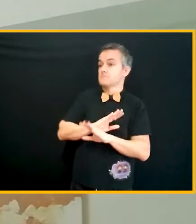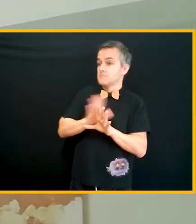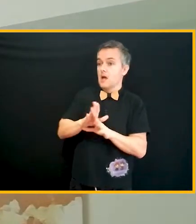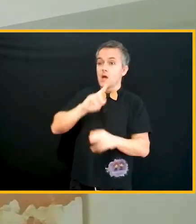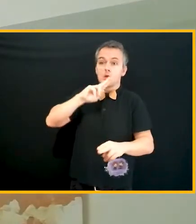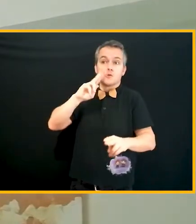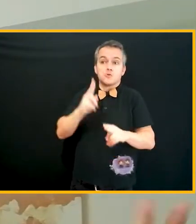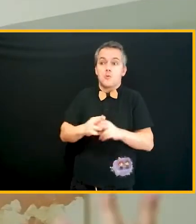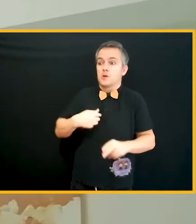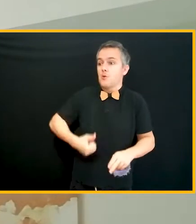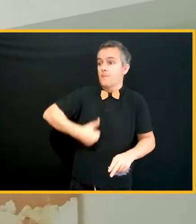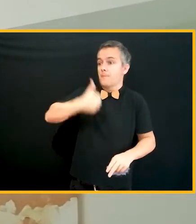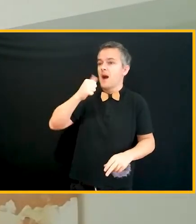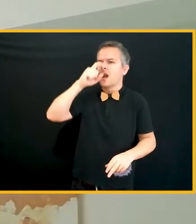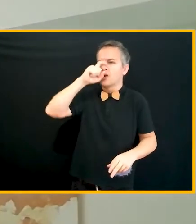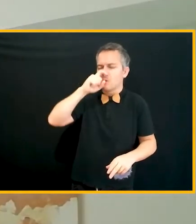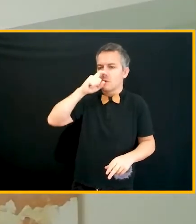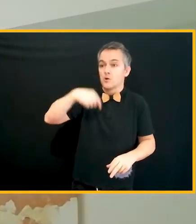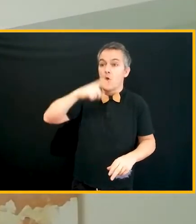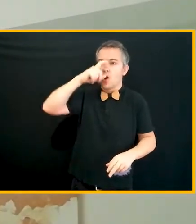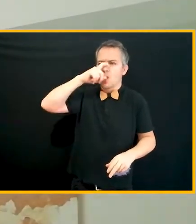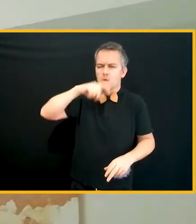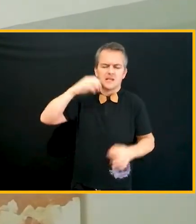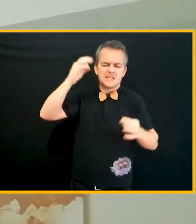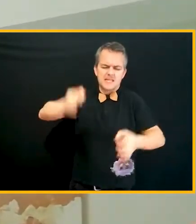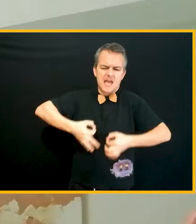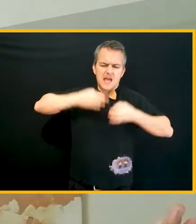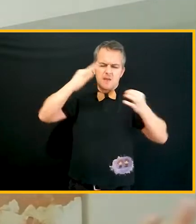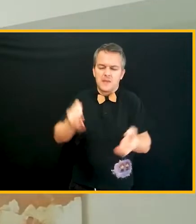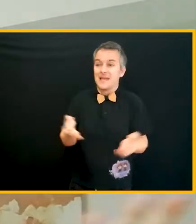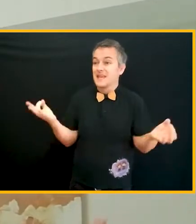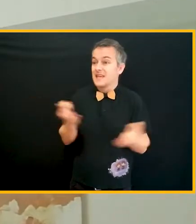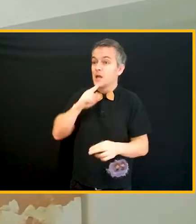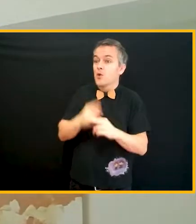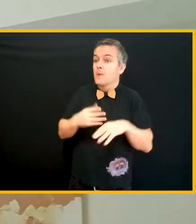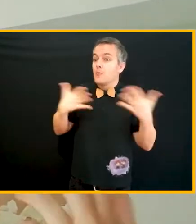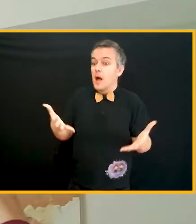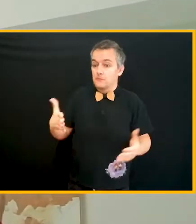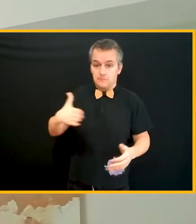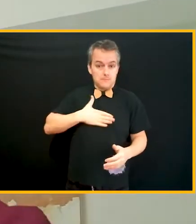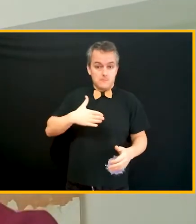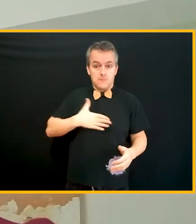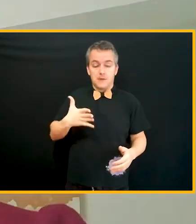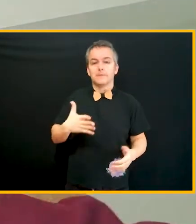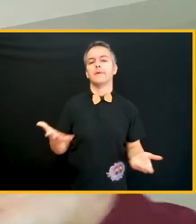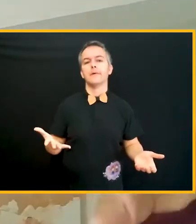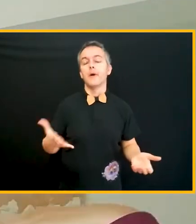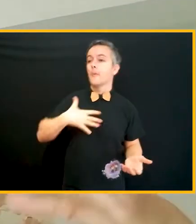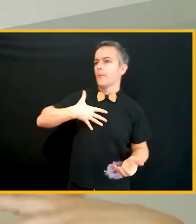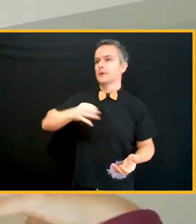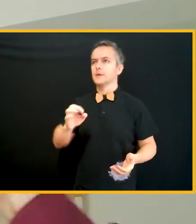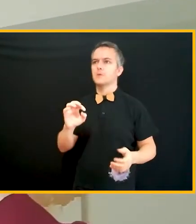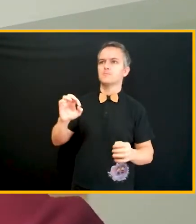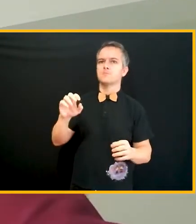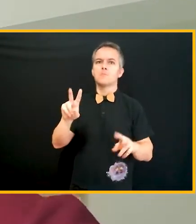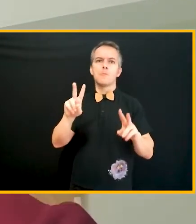que más me acuerde, ¿no? Y yo, remember todo el rato, ¿qué nombre? Mi nombre, Pili, dije, ya está. Bueno, a veces es un poco crazy, ¿vale? Es